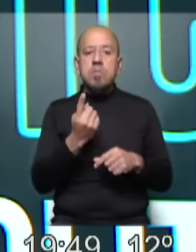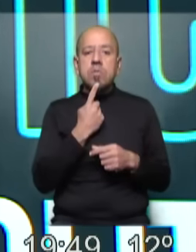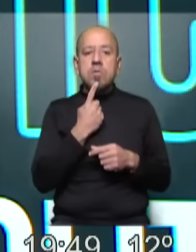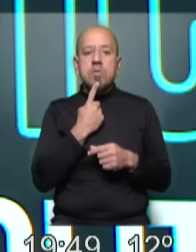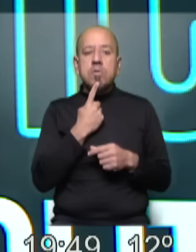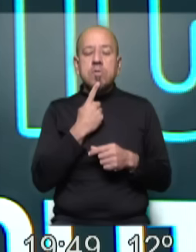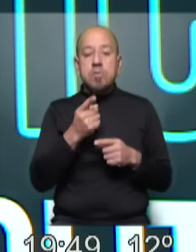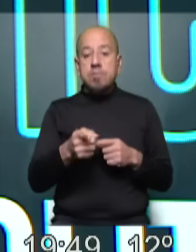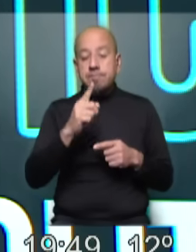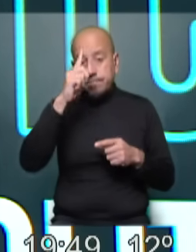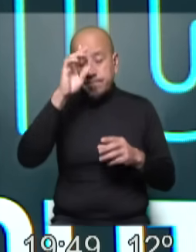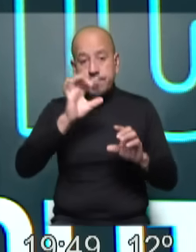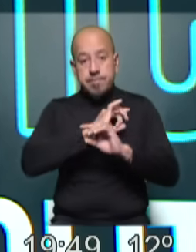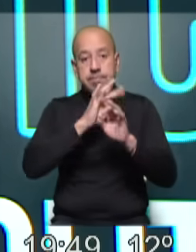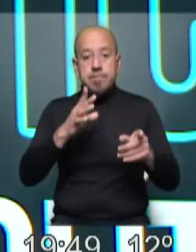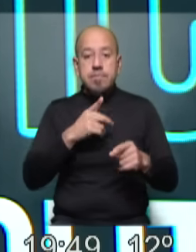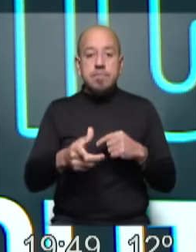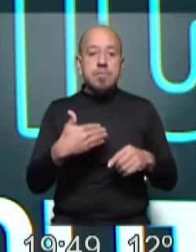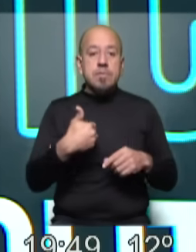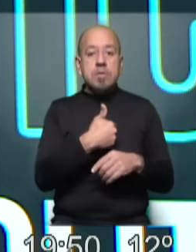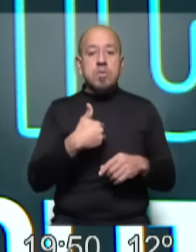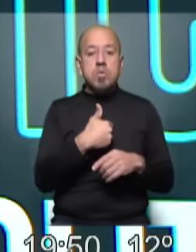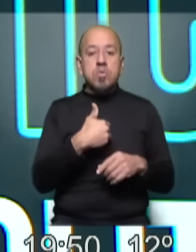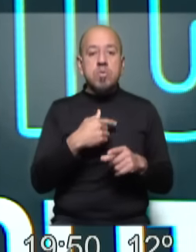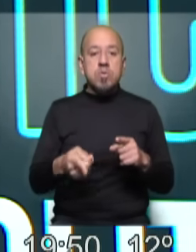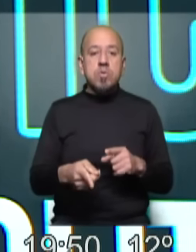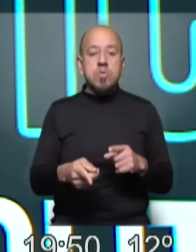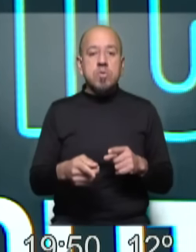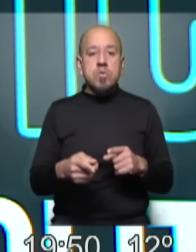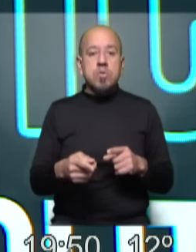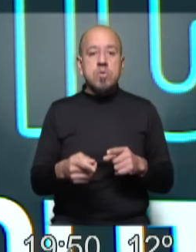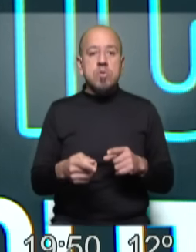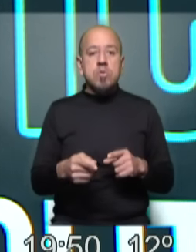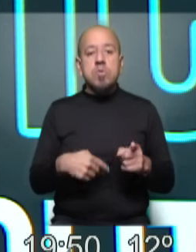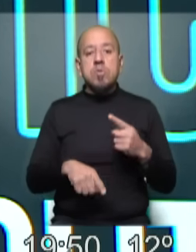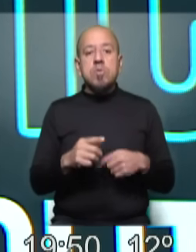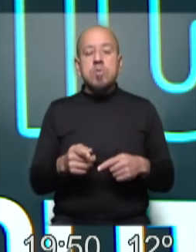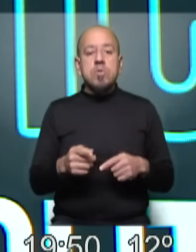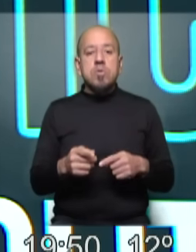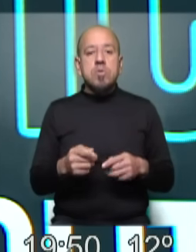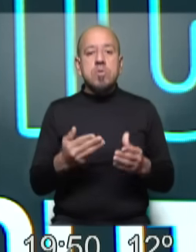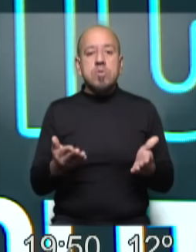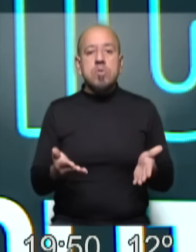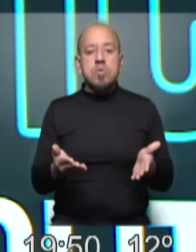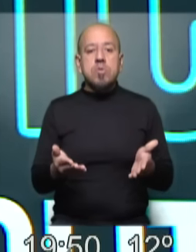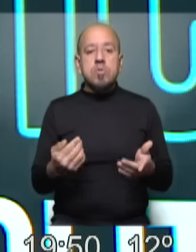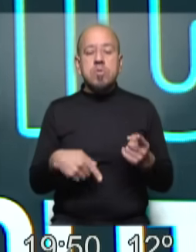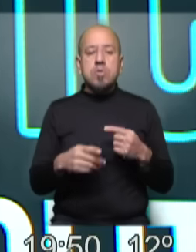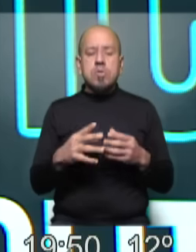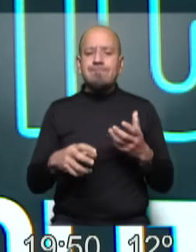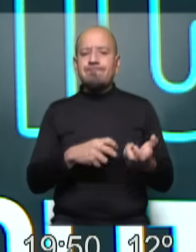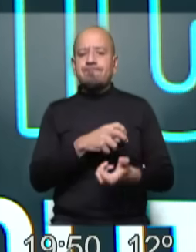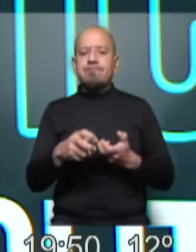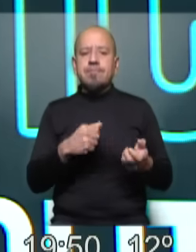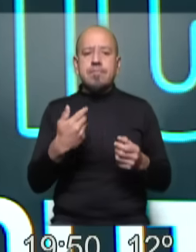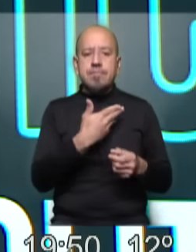claramente en este caso aparece en un rol eh de mediador de alguna forma sobre Cómo resolver un caso eh complejo para el